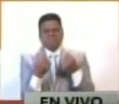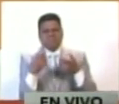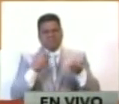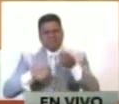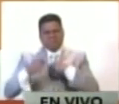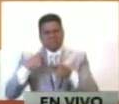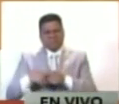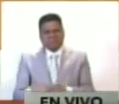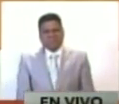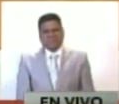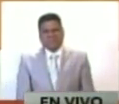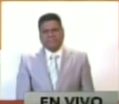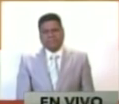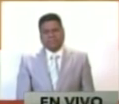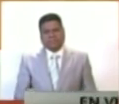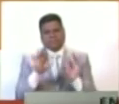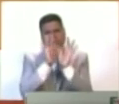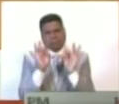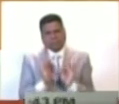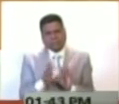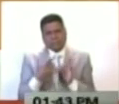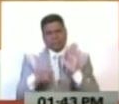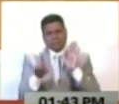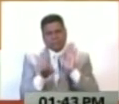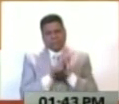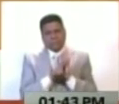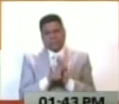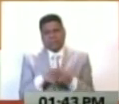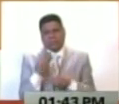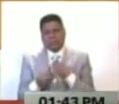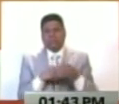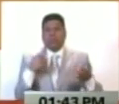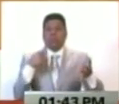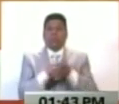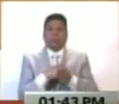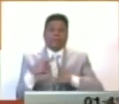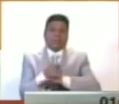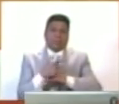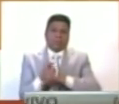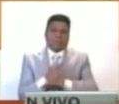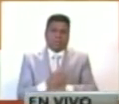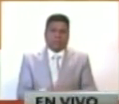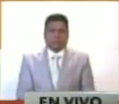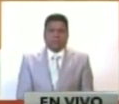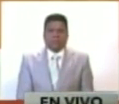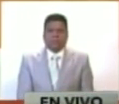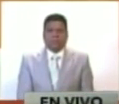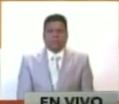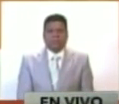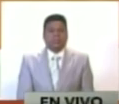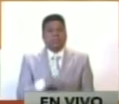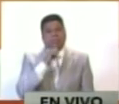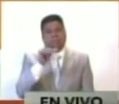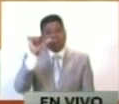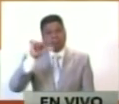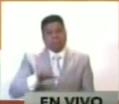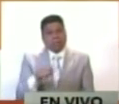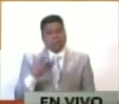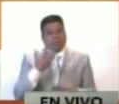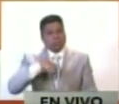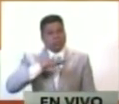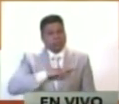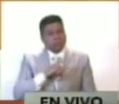de arrebatos ilegales que conforman un golpe de Estado en el seno del Mercosur, mal coloca nuestra organización en